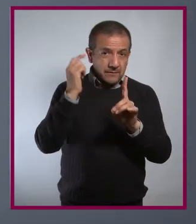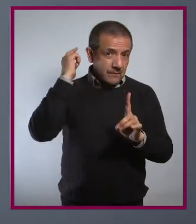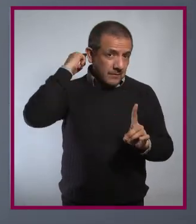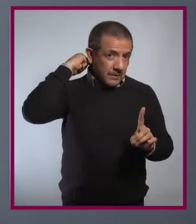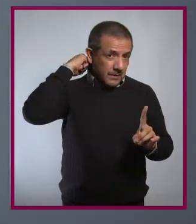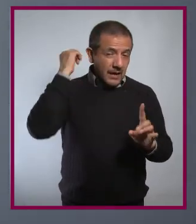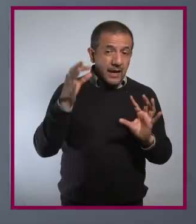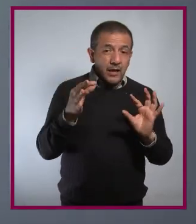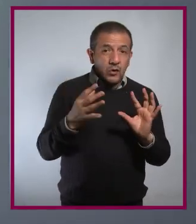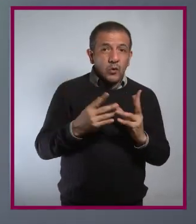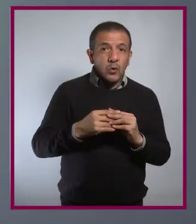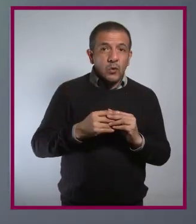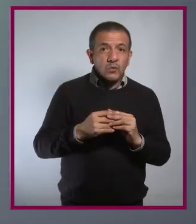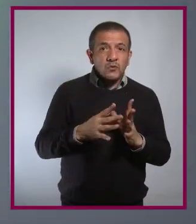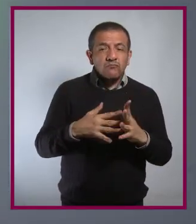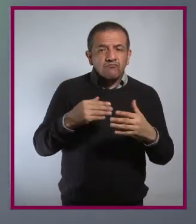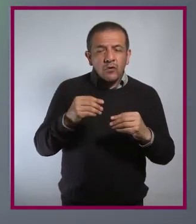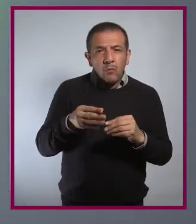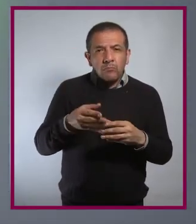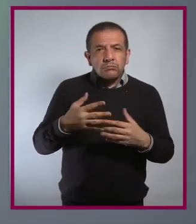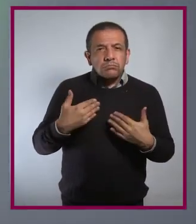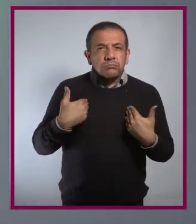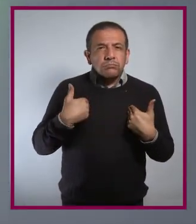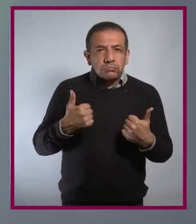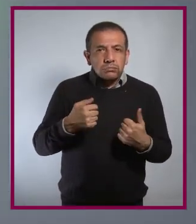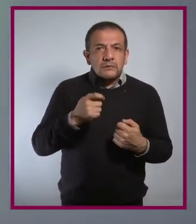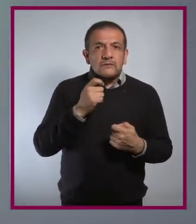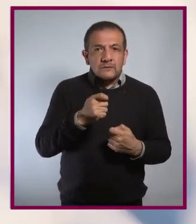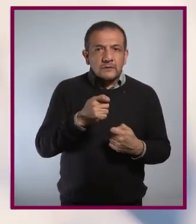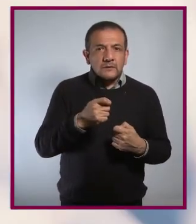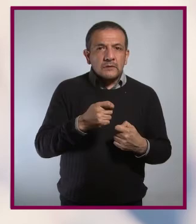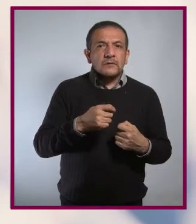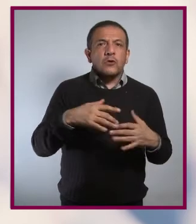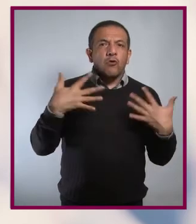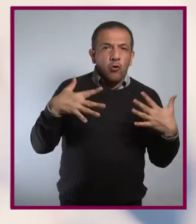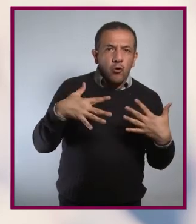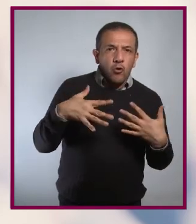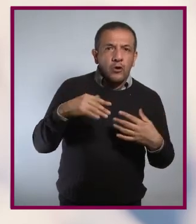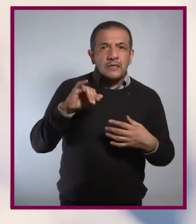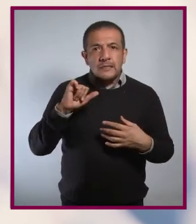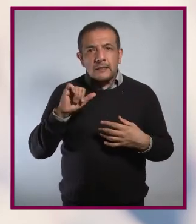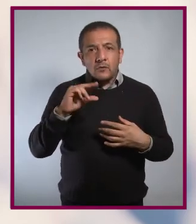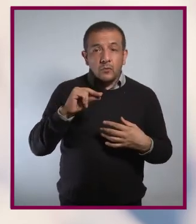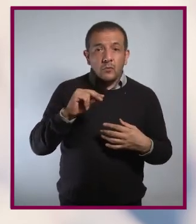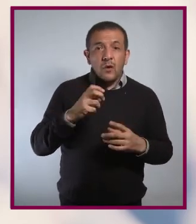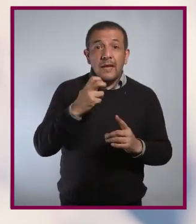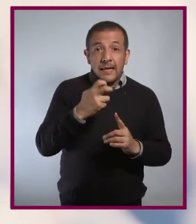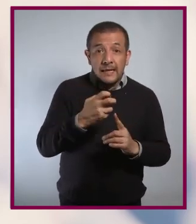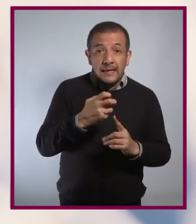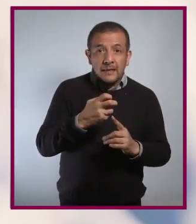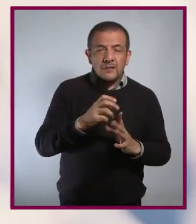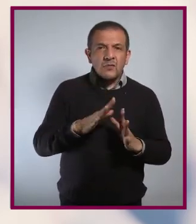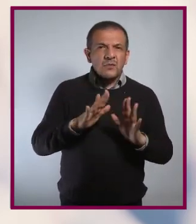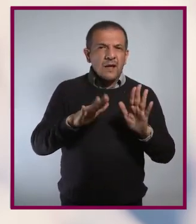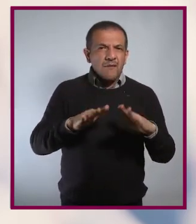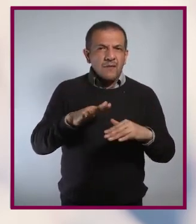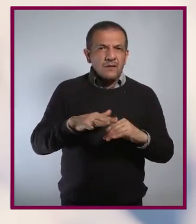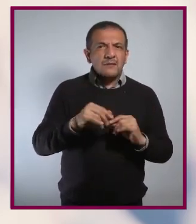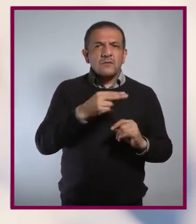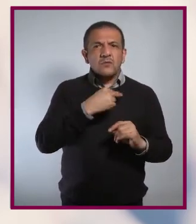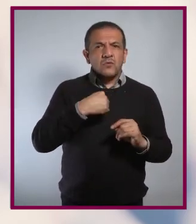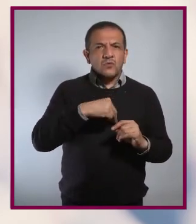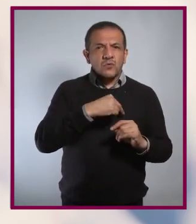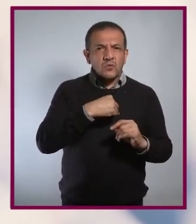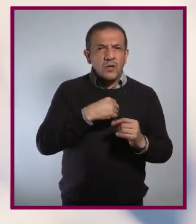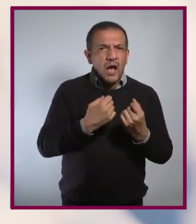las señales dolorosas y no dolorosas. Este cambio está relacionado con un aumento anormal de